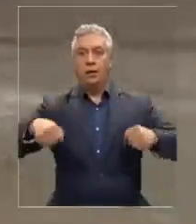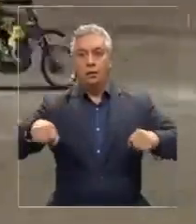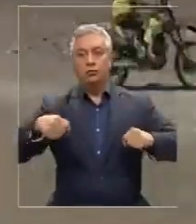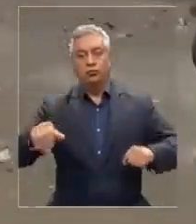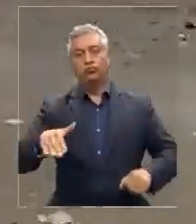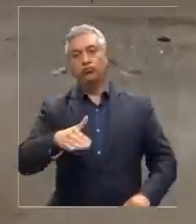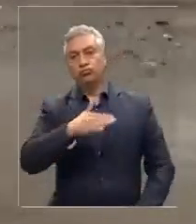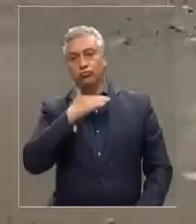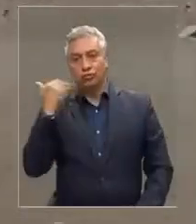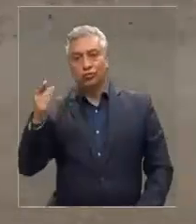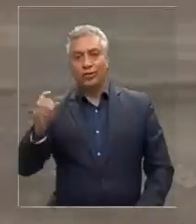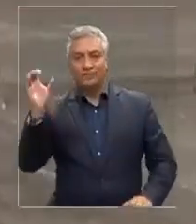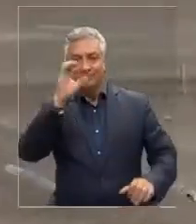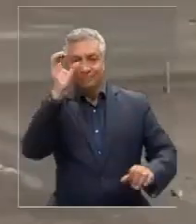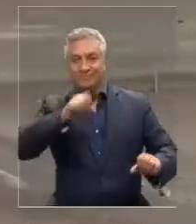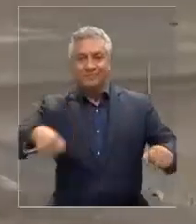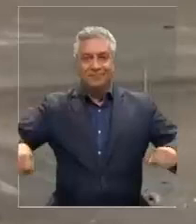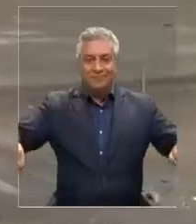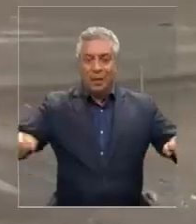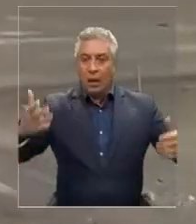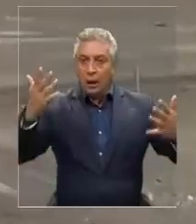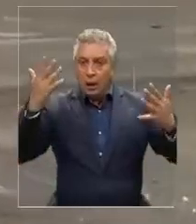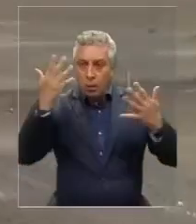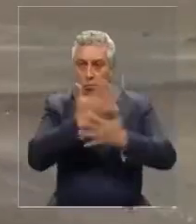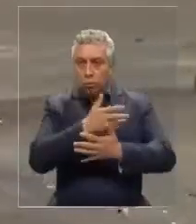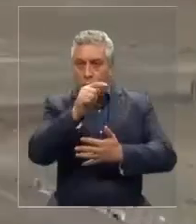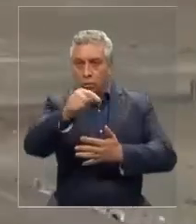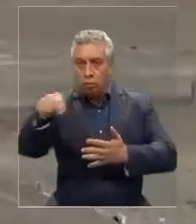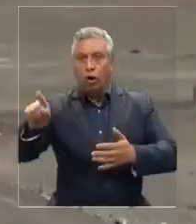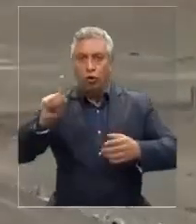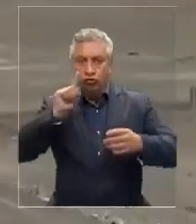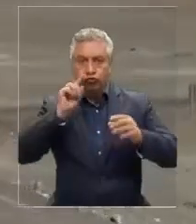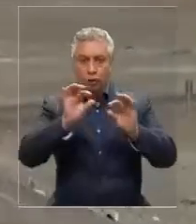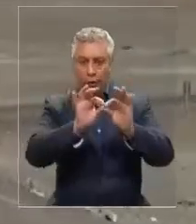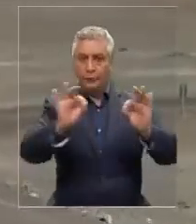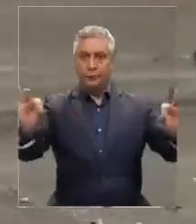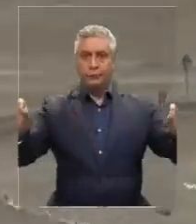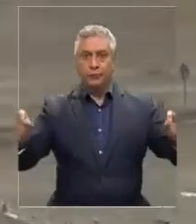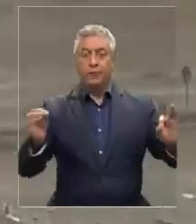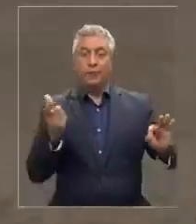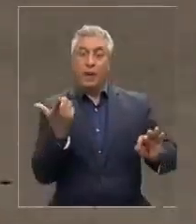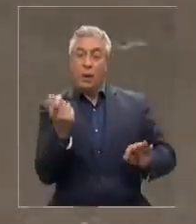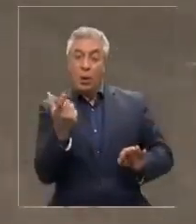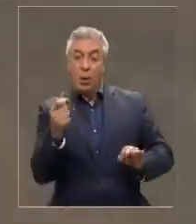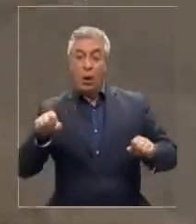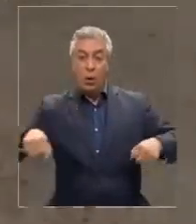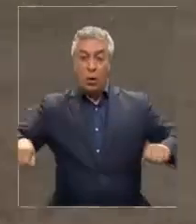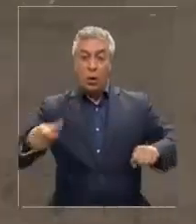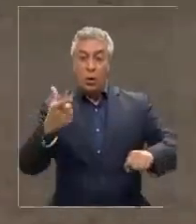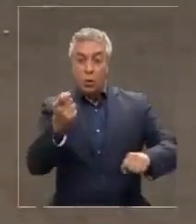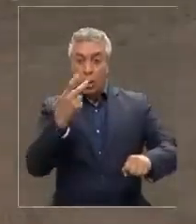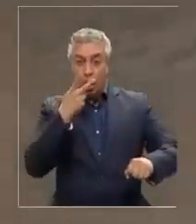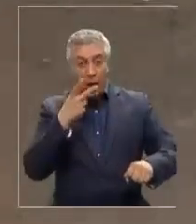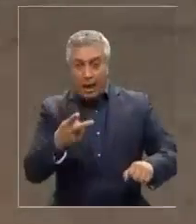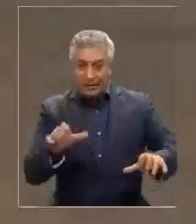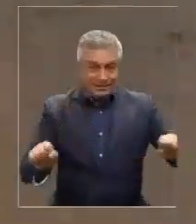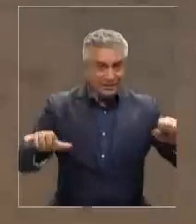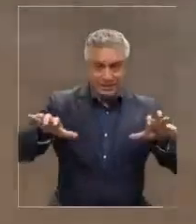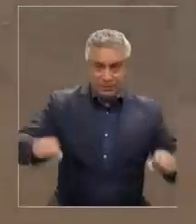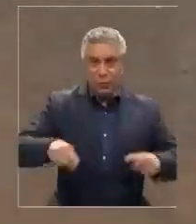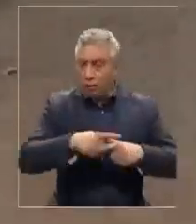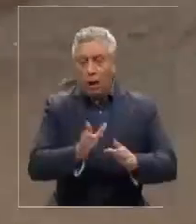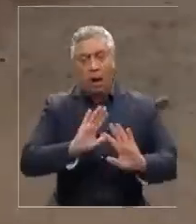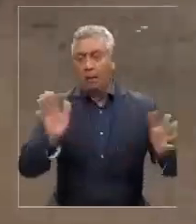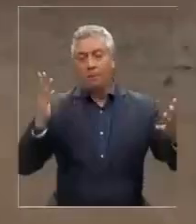vida recorriendo las dunas. No se percató que ciertos sectores estaban cercados y la velocidad a la que iba el conductor le impidió tomar alguna